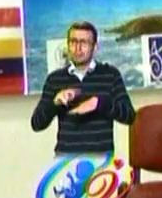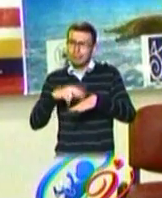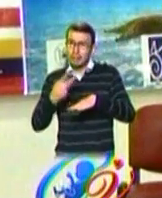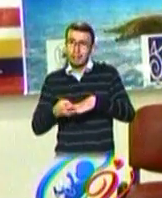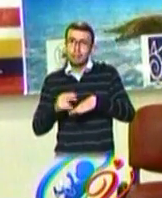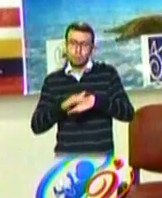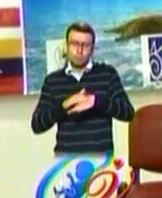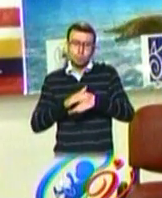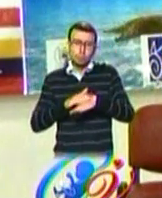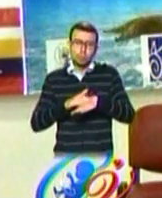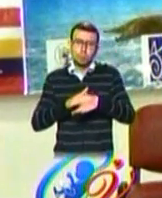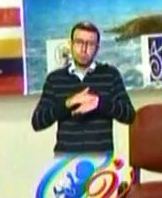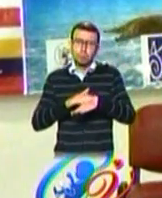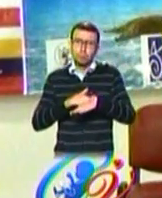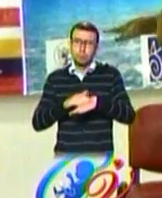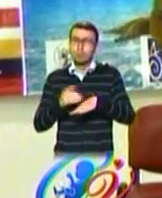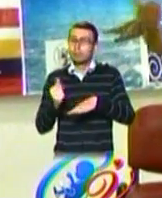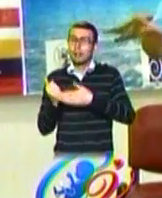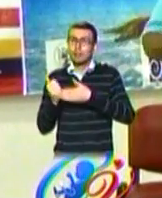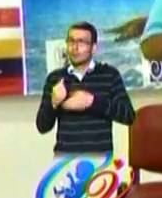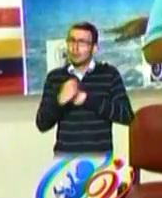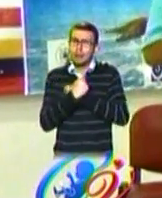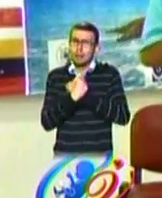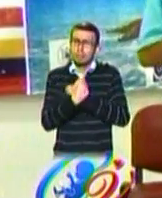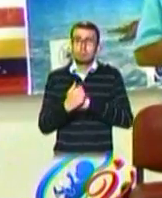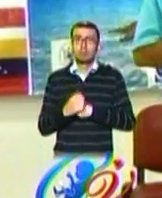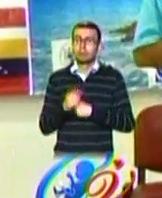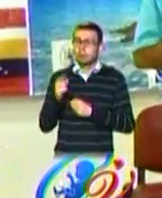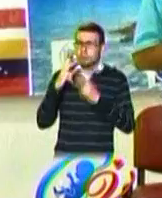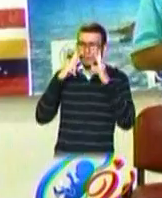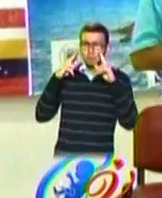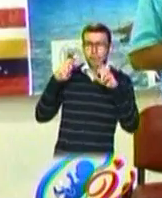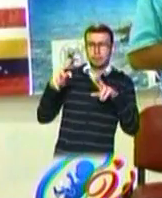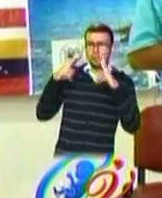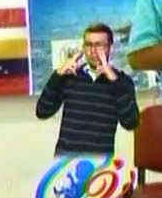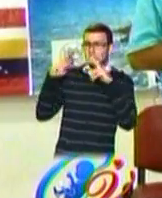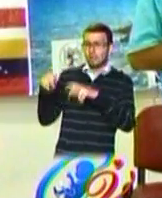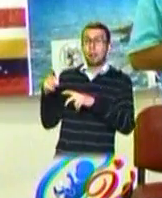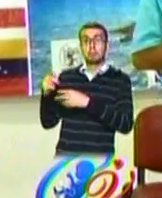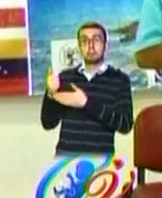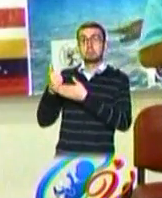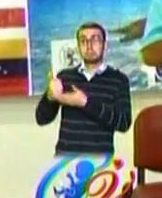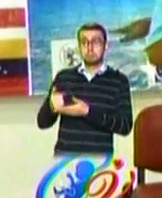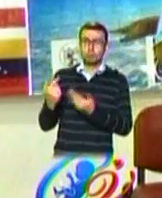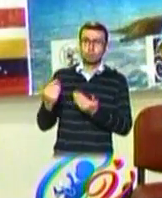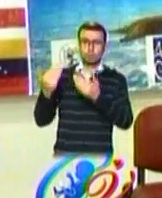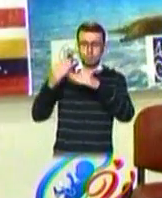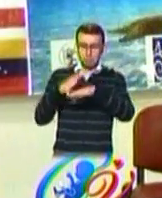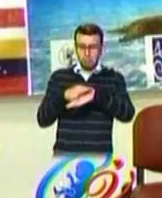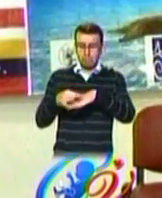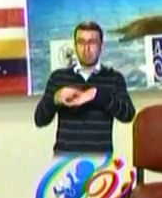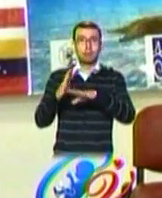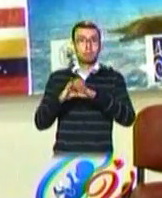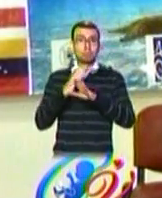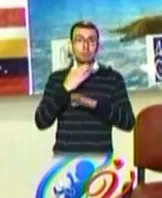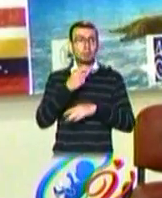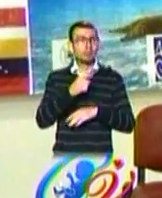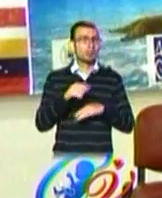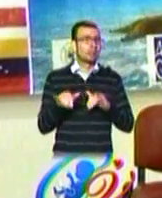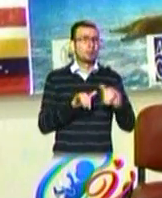áurico grande. Pero la investigación de la biofísica encontró métodos diagnósticos como el electrocardiograma,